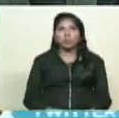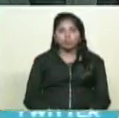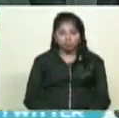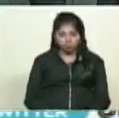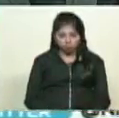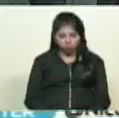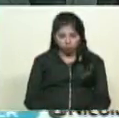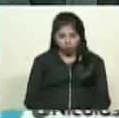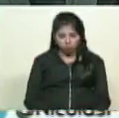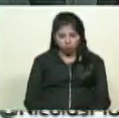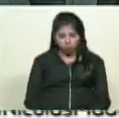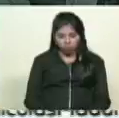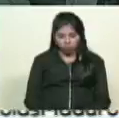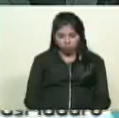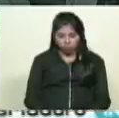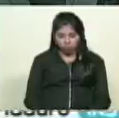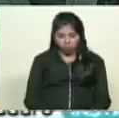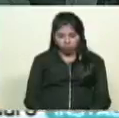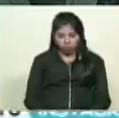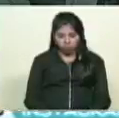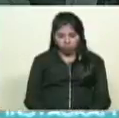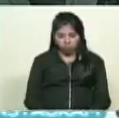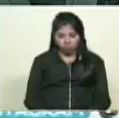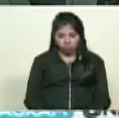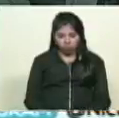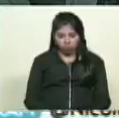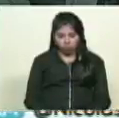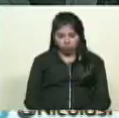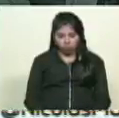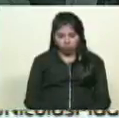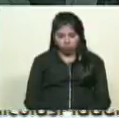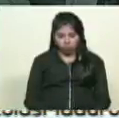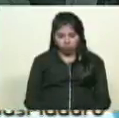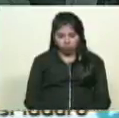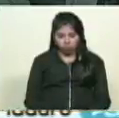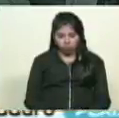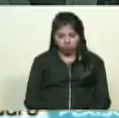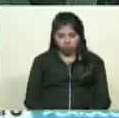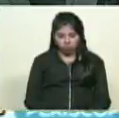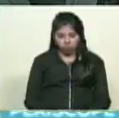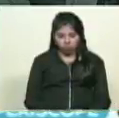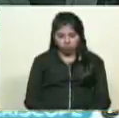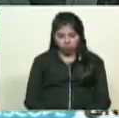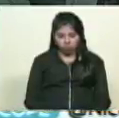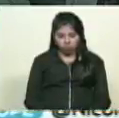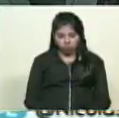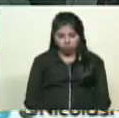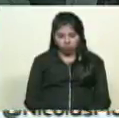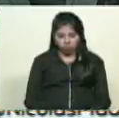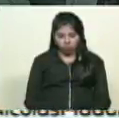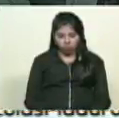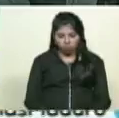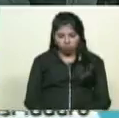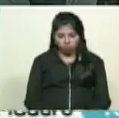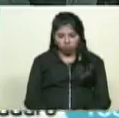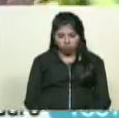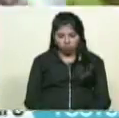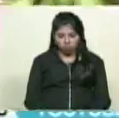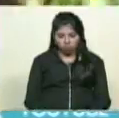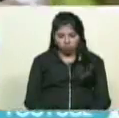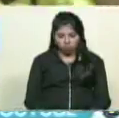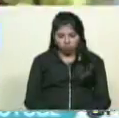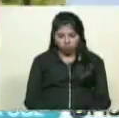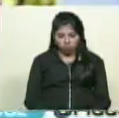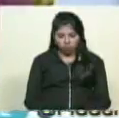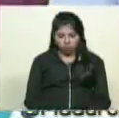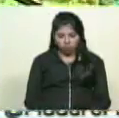Y estoy de acuerdo con lo que decía Raúl, y se lo digo a nuestro pueblo que nos está escuchando. Estamos en cadena nacional de radio y televisión, conectados